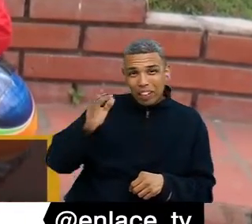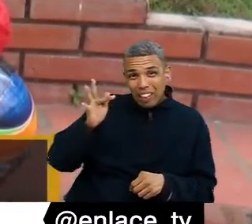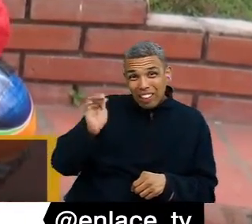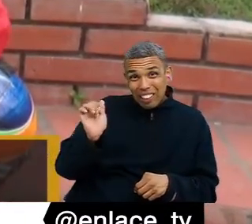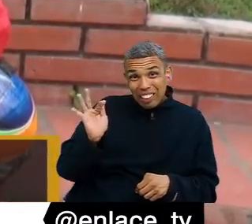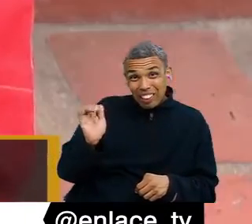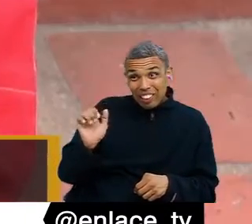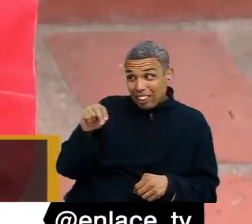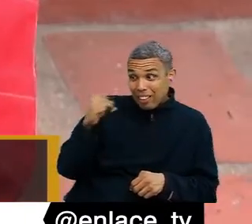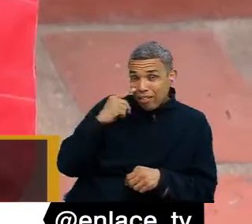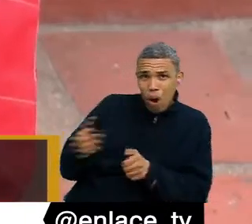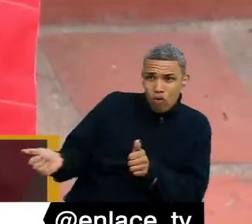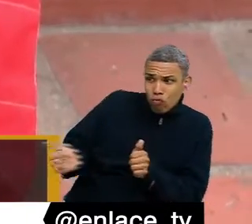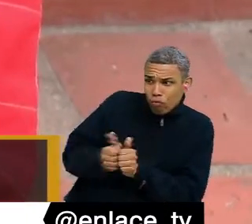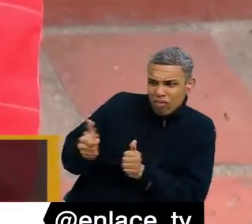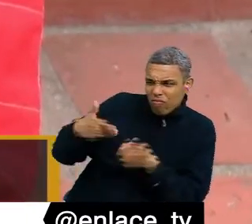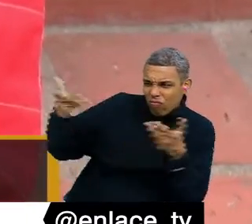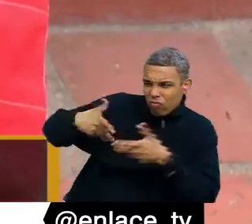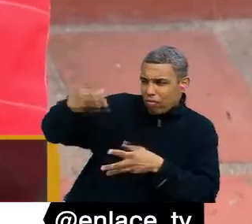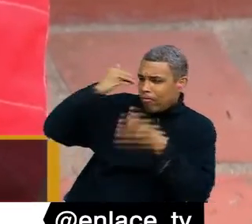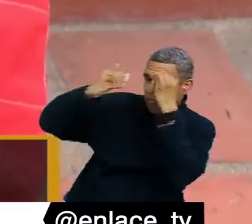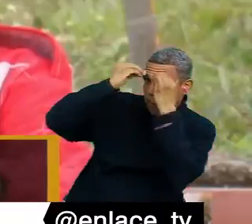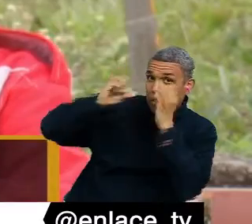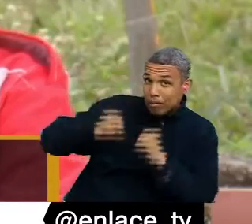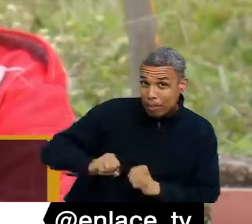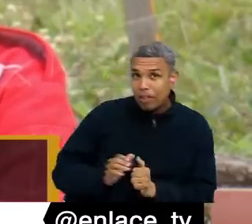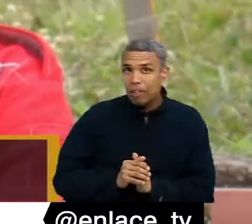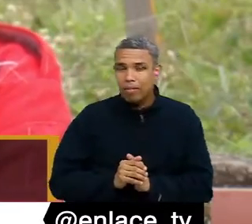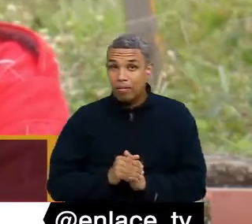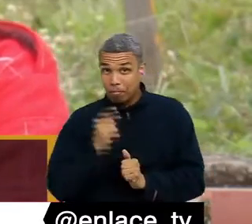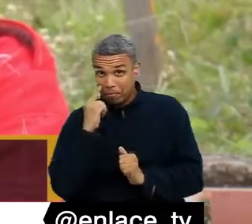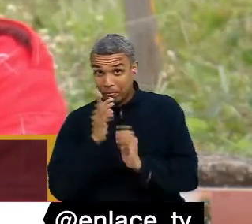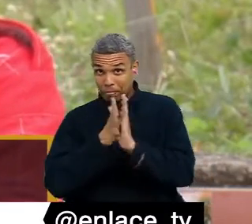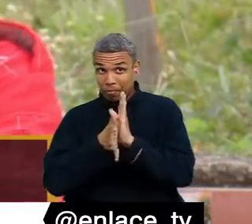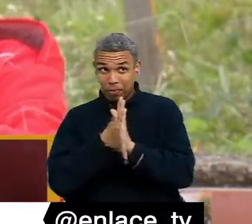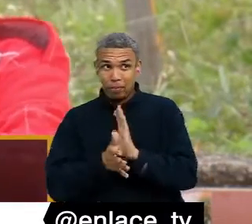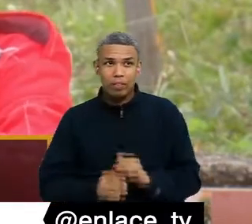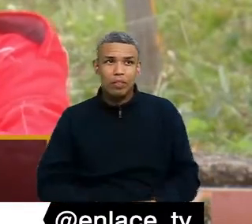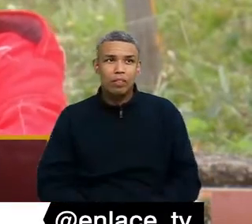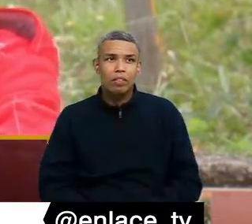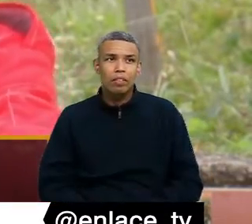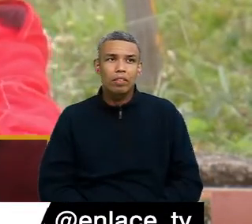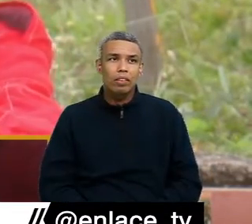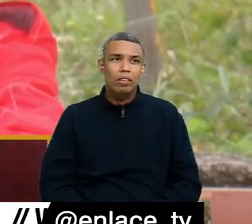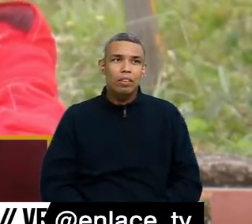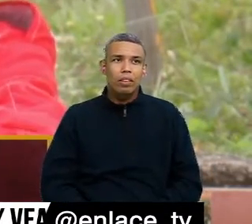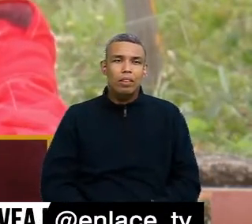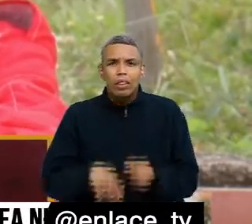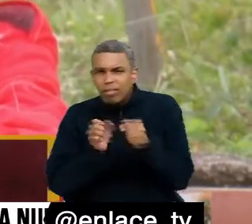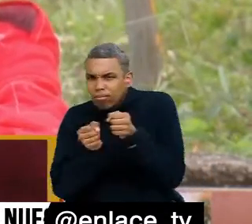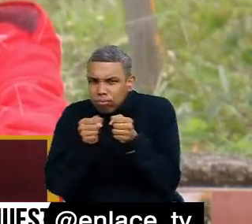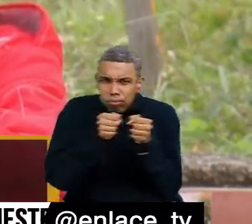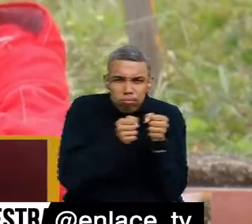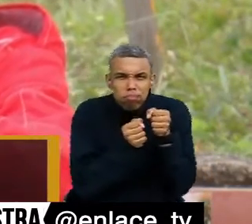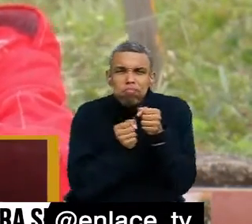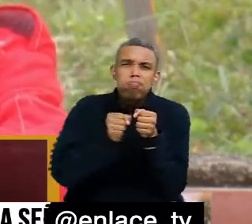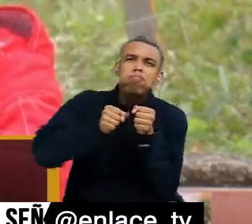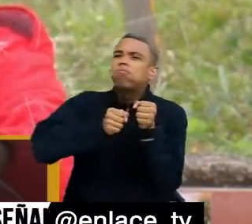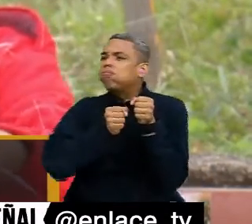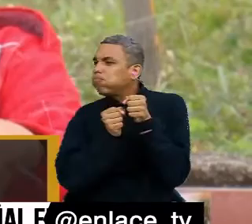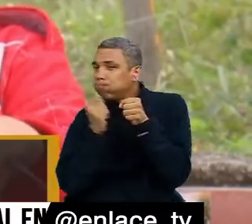junto a Martín luchó por ocupar su puesto. Sin embargo, Ramírez... Pasarle a los demás me hace un poquito más